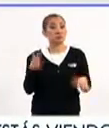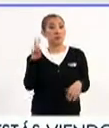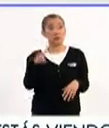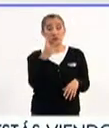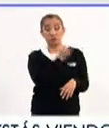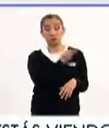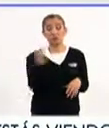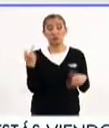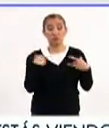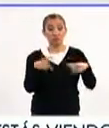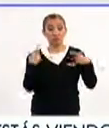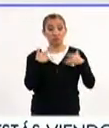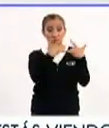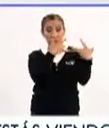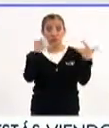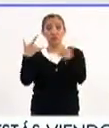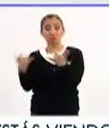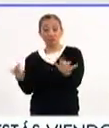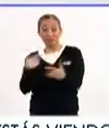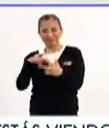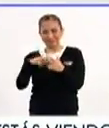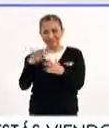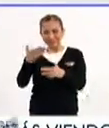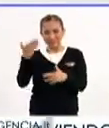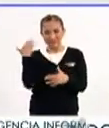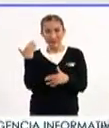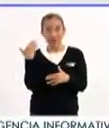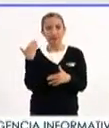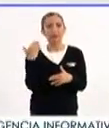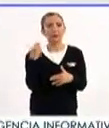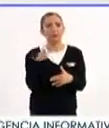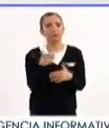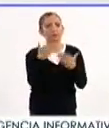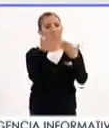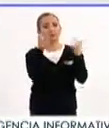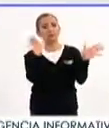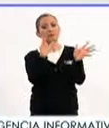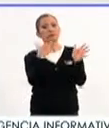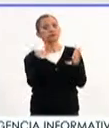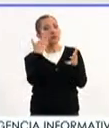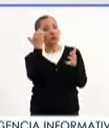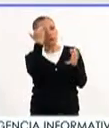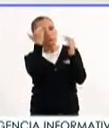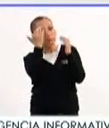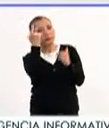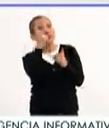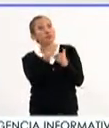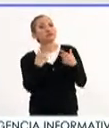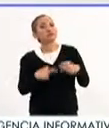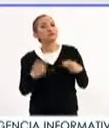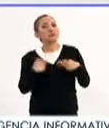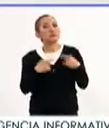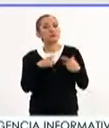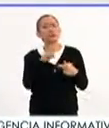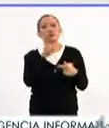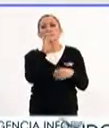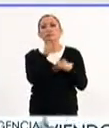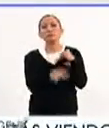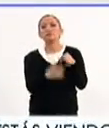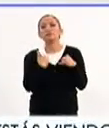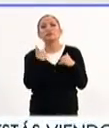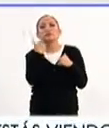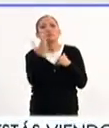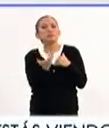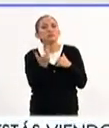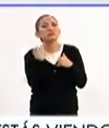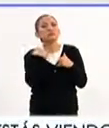dos personajes que, como mencionamos al inicio de este programa, abrieron las puertas del conocimiento para la humanidad. Doctor, finalmente nos